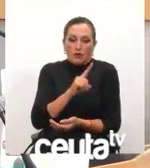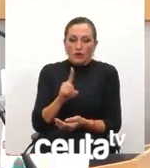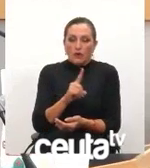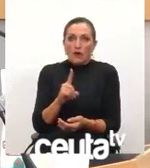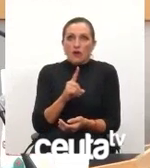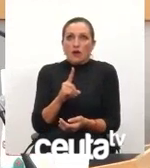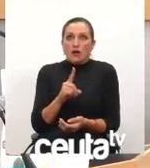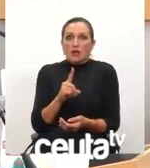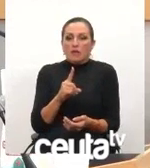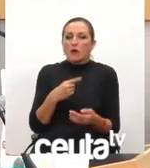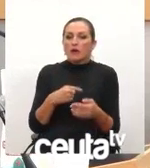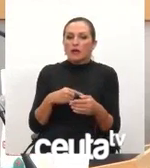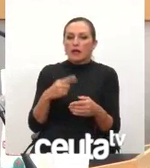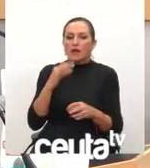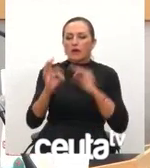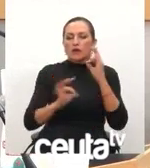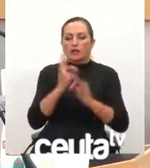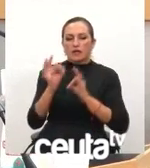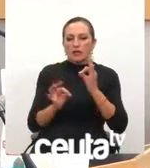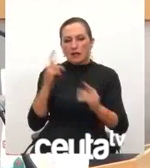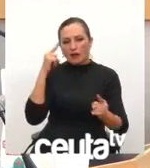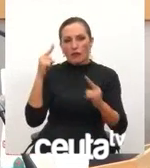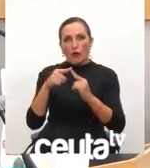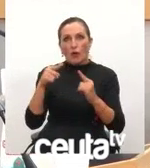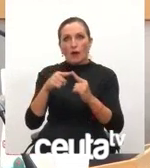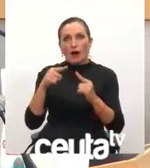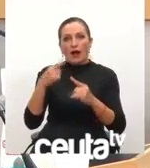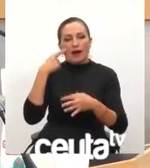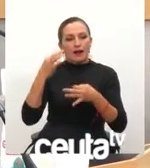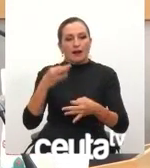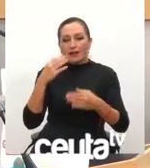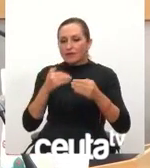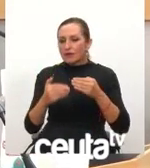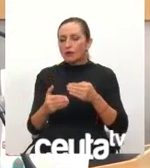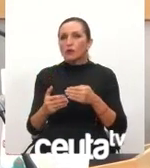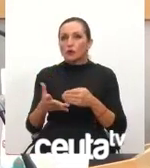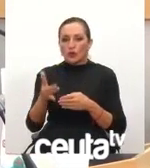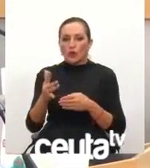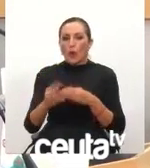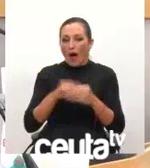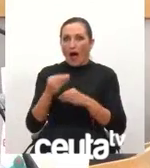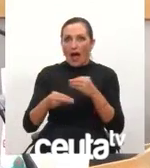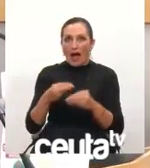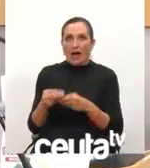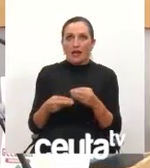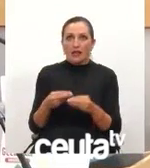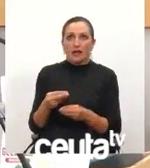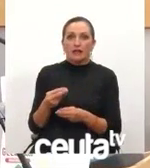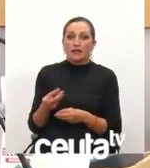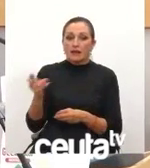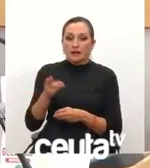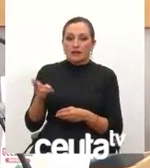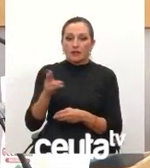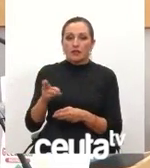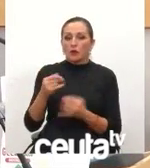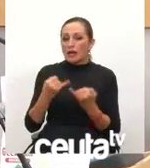que vayamos organizando para que se puedan ser una realidad. Le he reiterado o le he dicho al finalizar